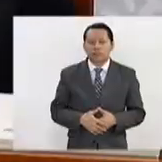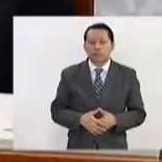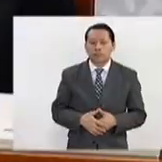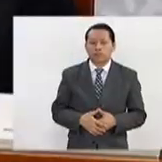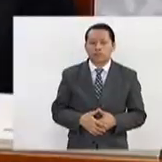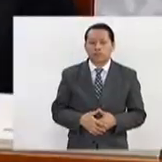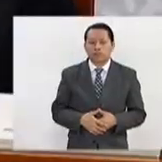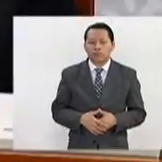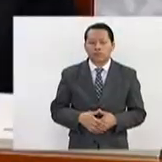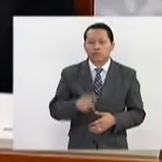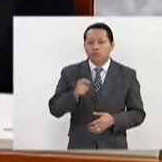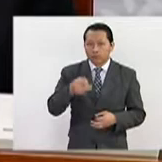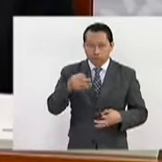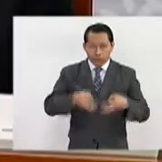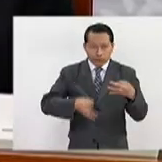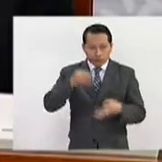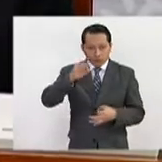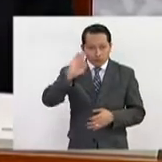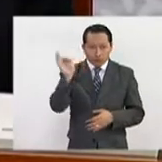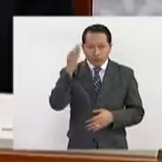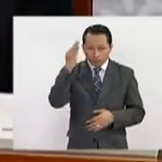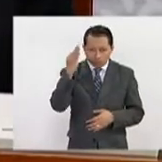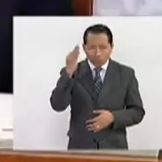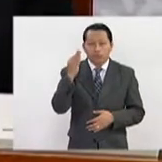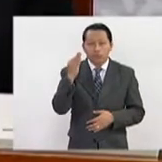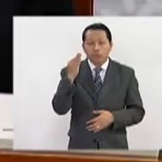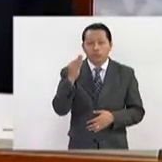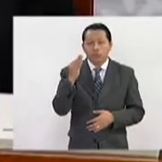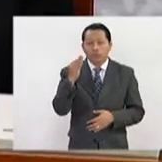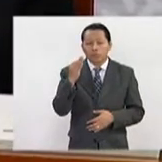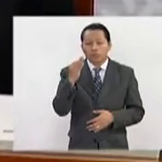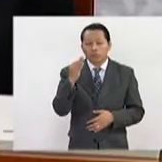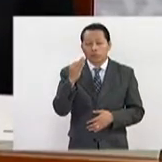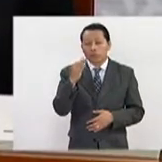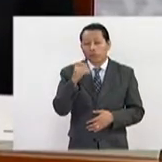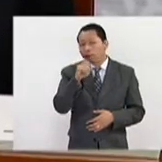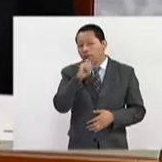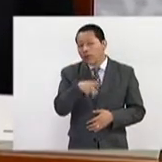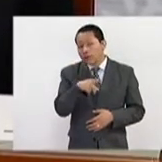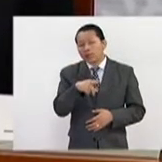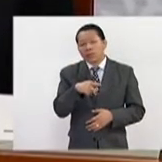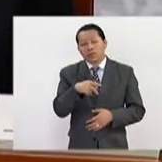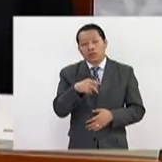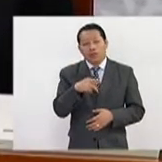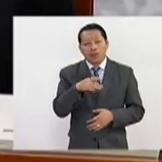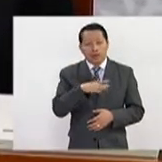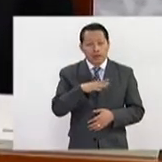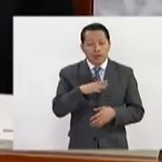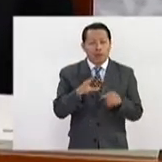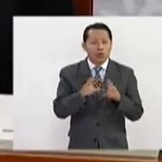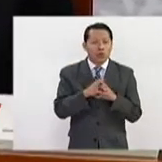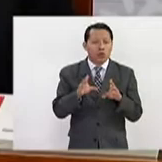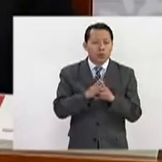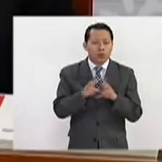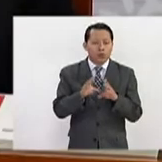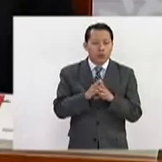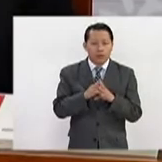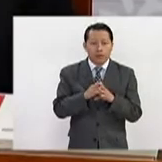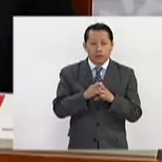Si los tribunales federales no han negado ninguno de estos alivios antes de